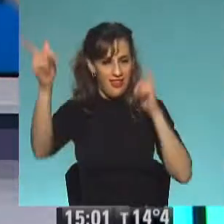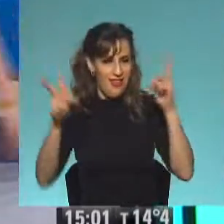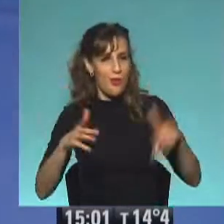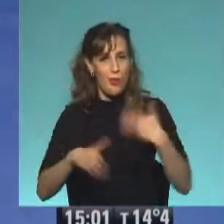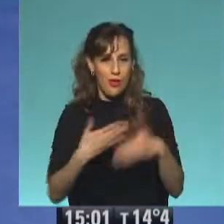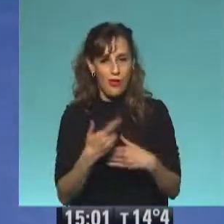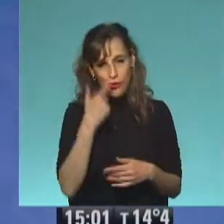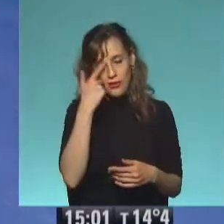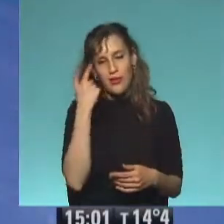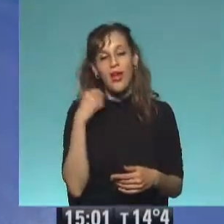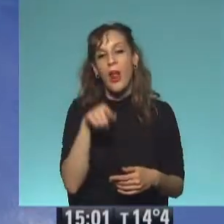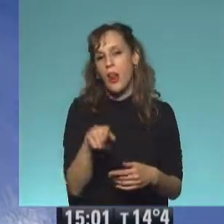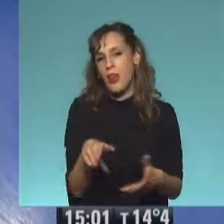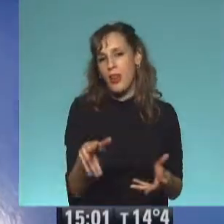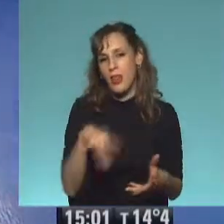coordinada